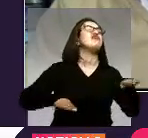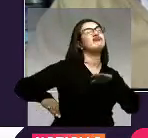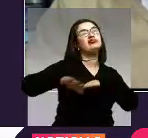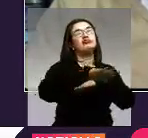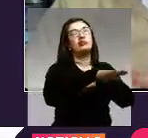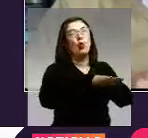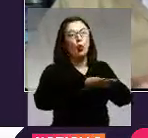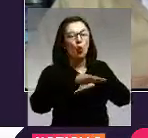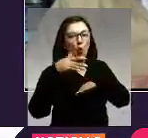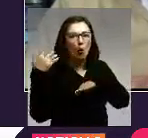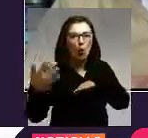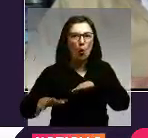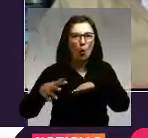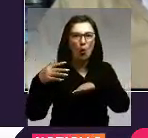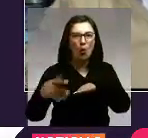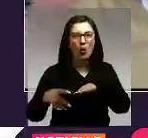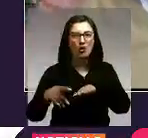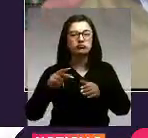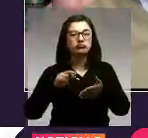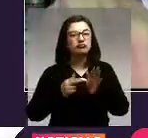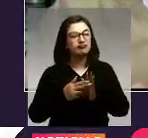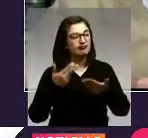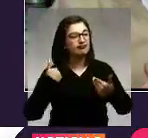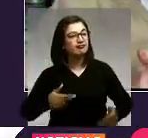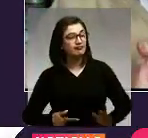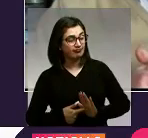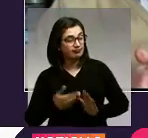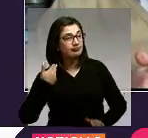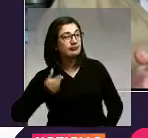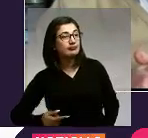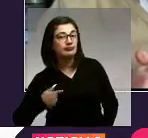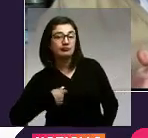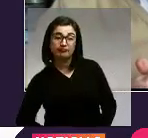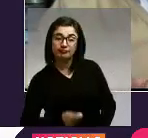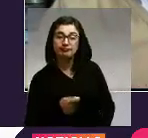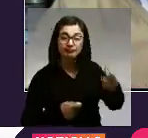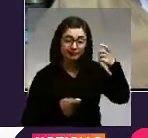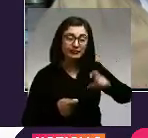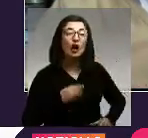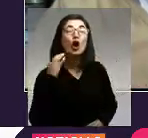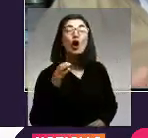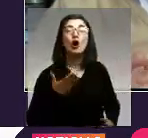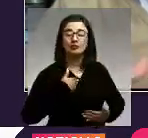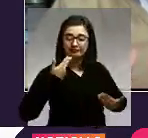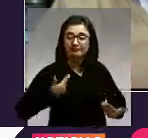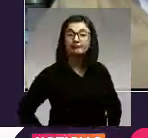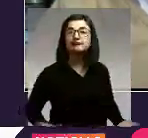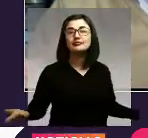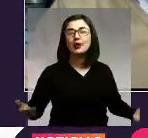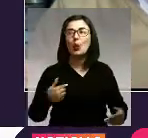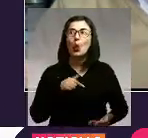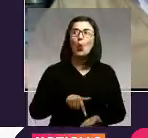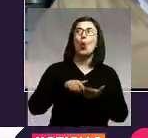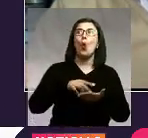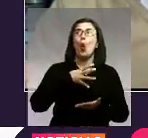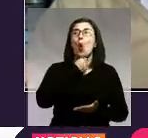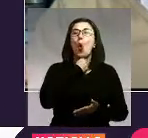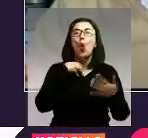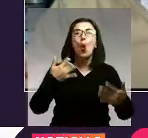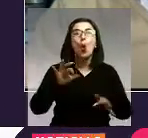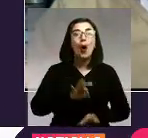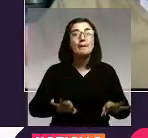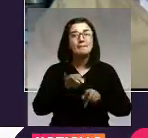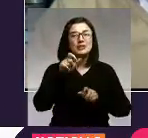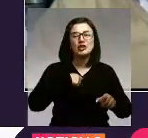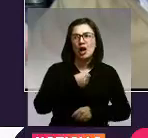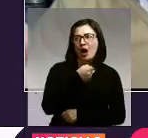la tarjeta de presentación y le dice: aquí está un colombiano, Juan Pablo Montoya. Para nosotros fue un hecho importante y para el periodismo,